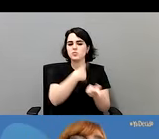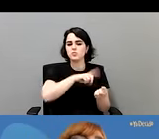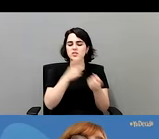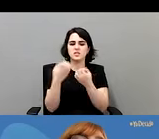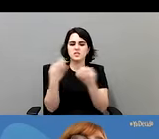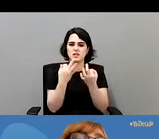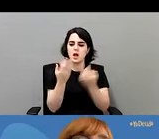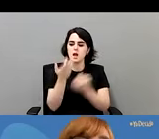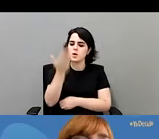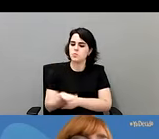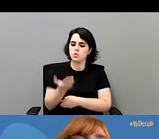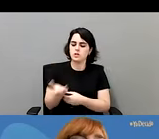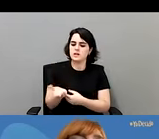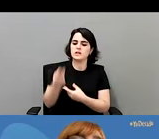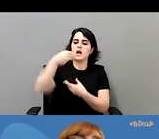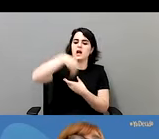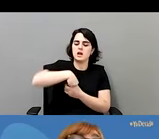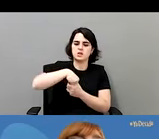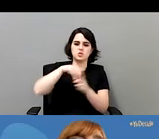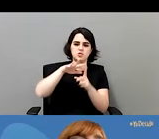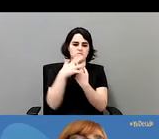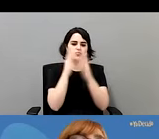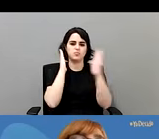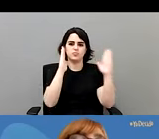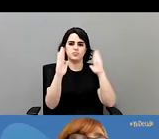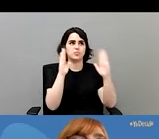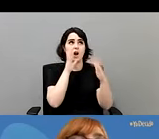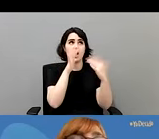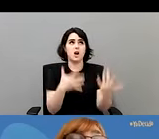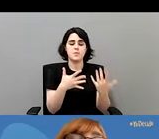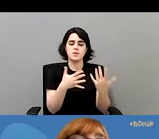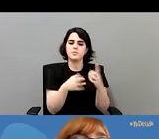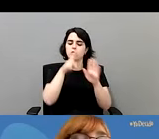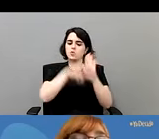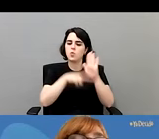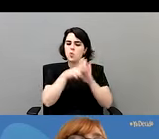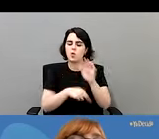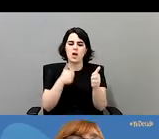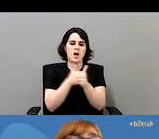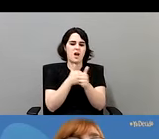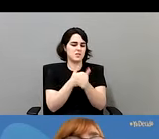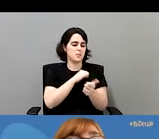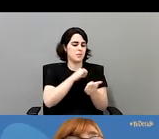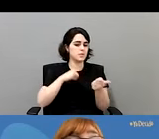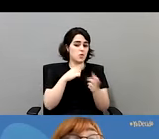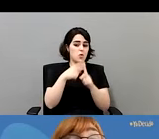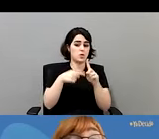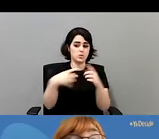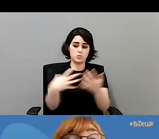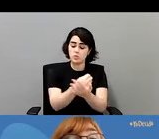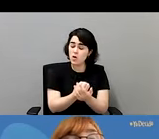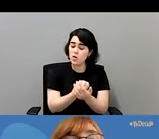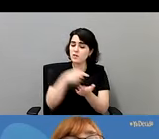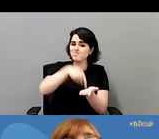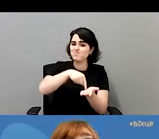esa importancia en este momento que se está regulando la asistencia personal para que entre todas reclamemos que